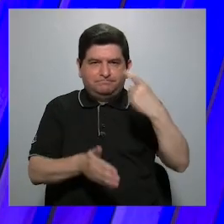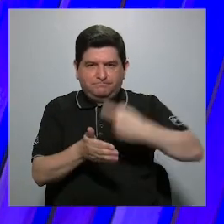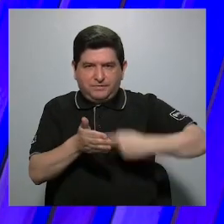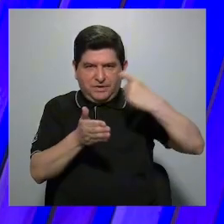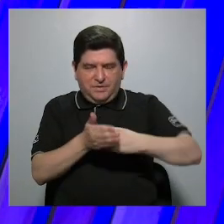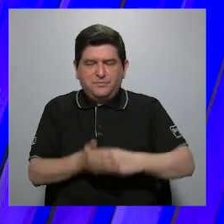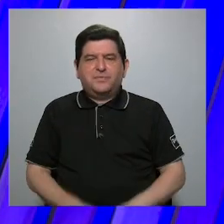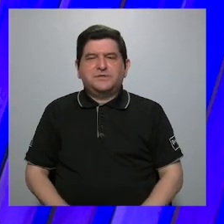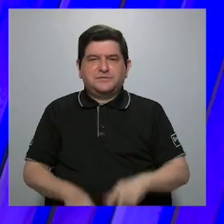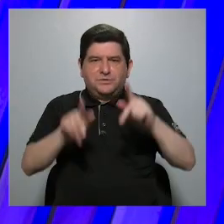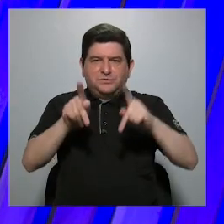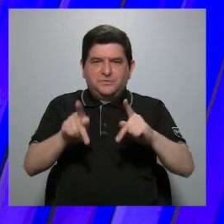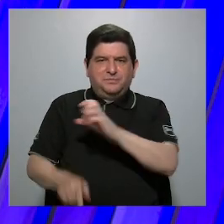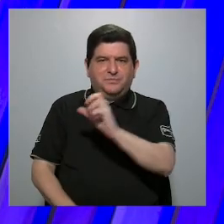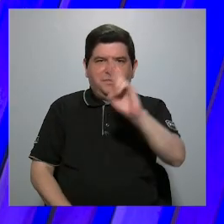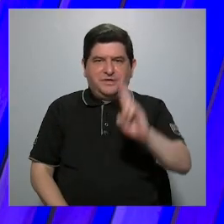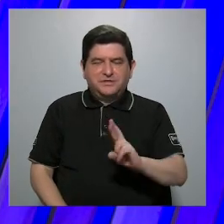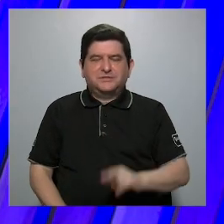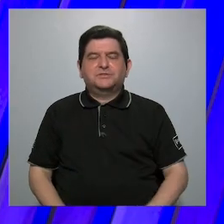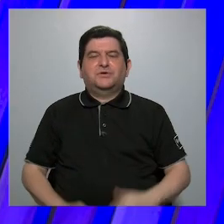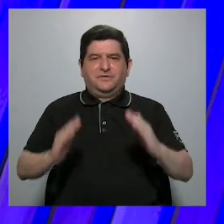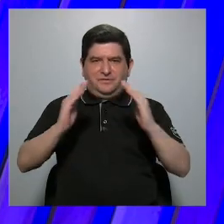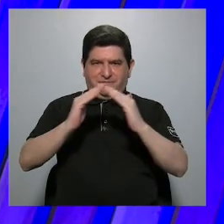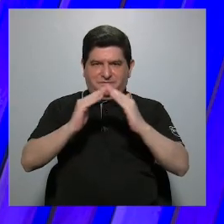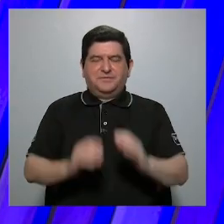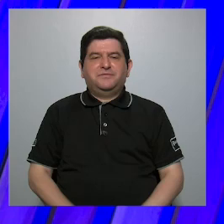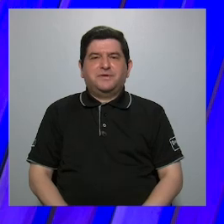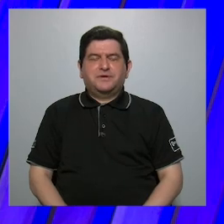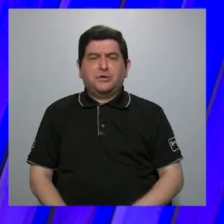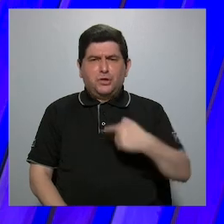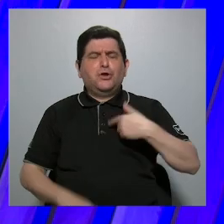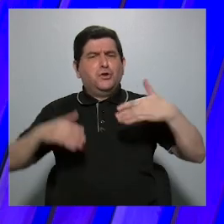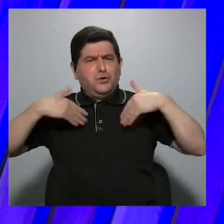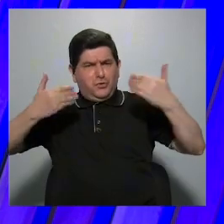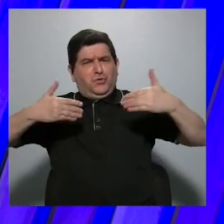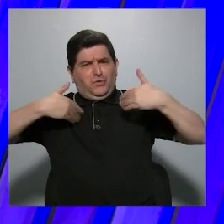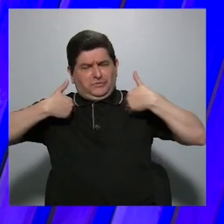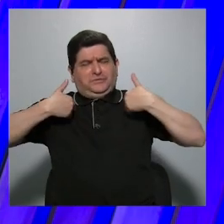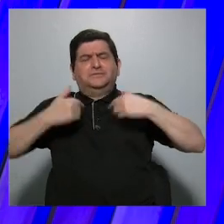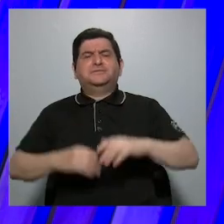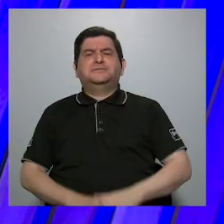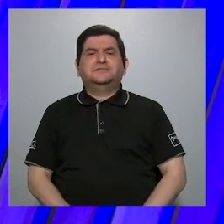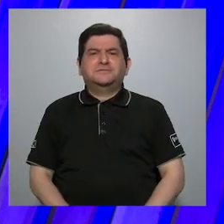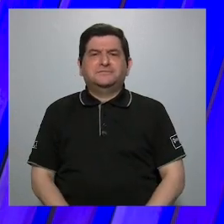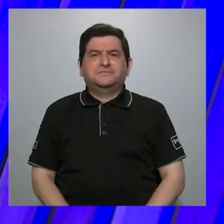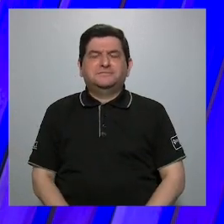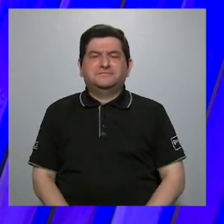impuestos que tributan los habitantes de este país y que han venido tributando, porque